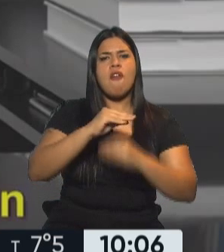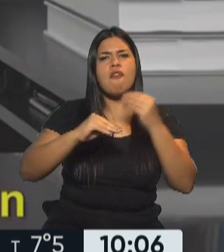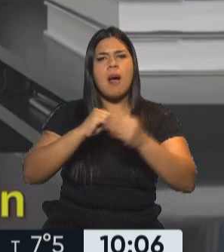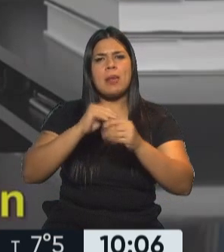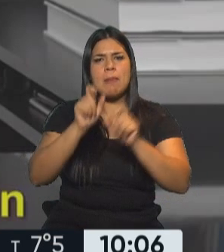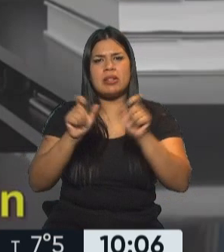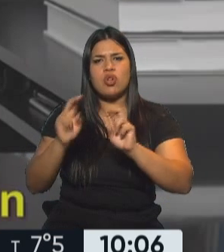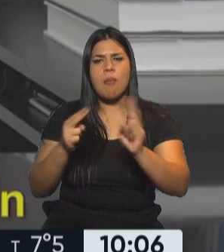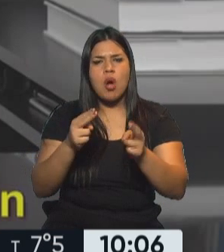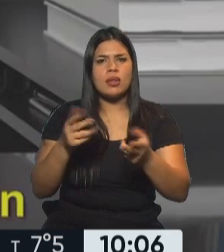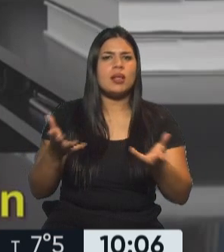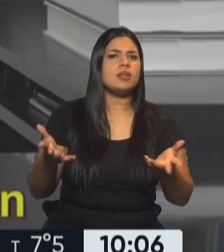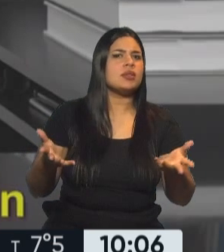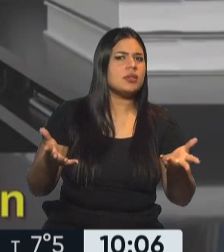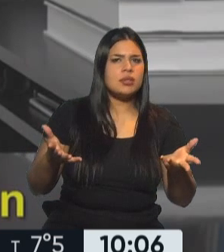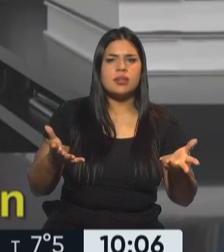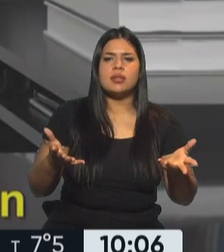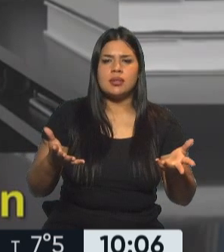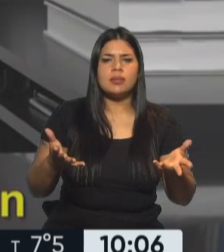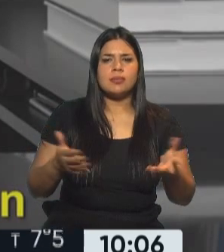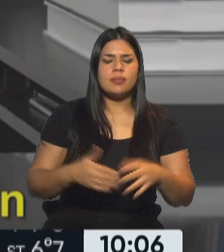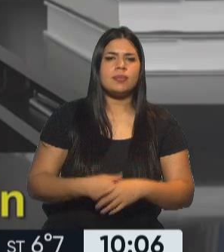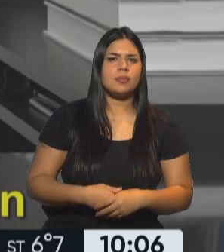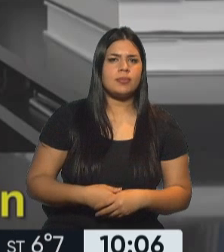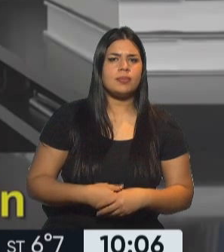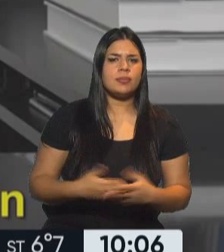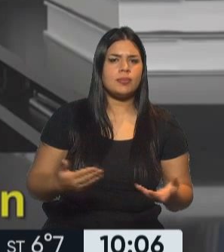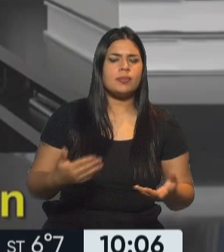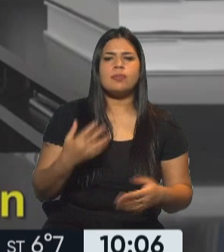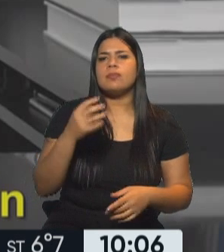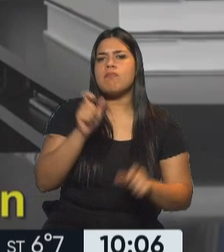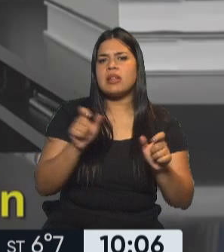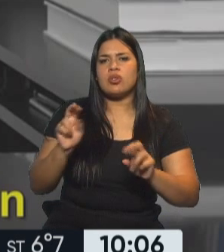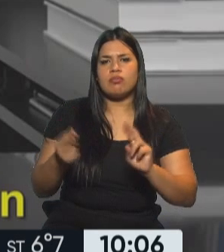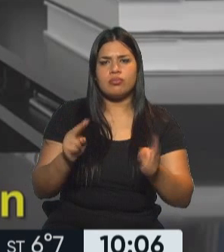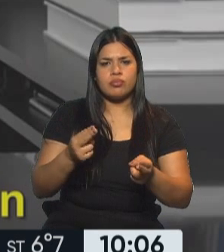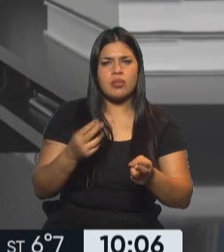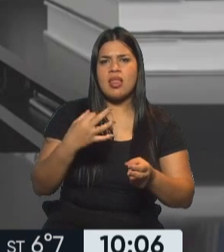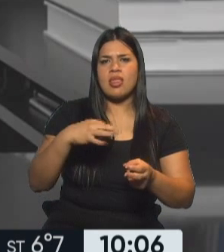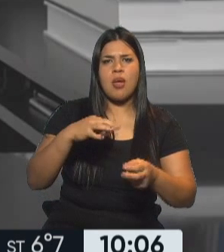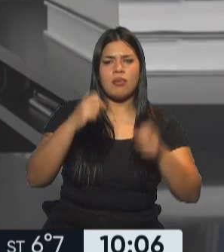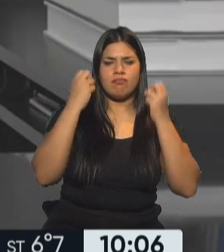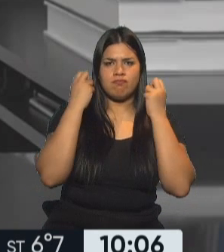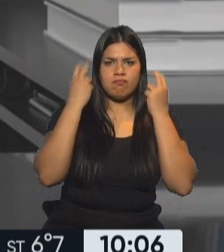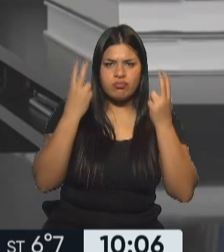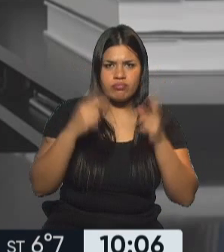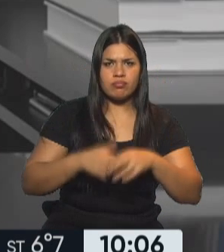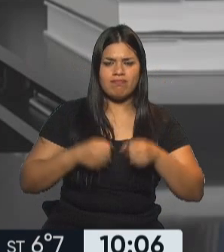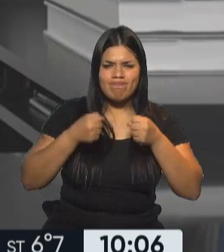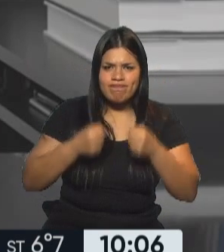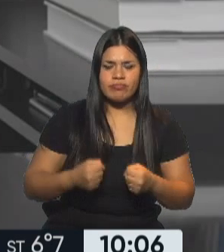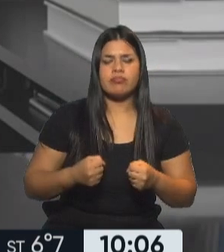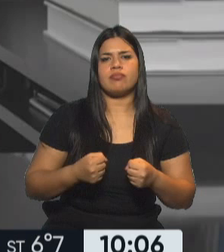Preservar la memoria de quienes ya no están y hacer oír nuestra voz sin